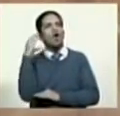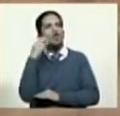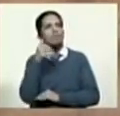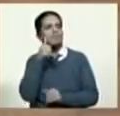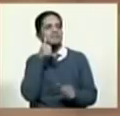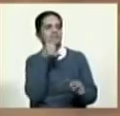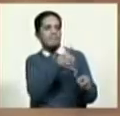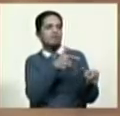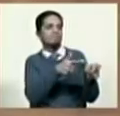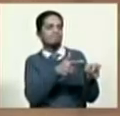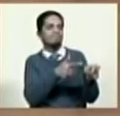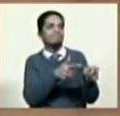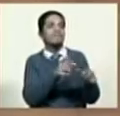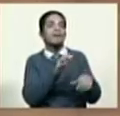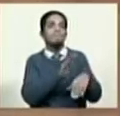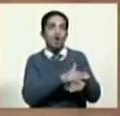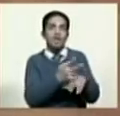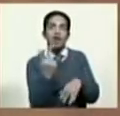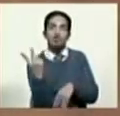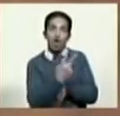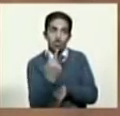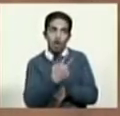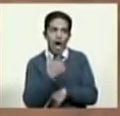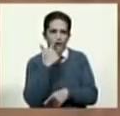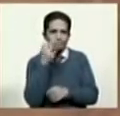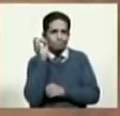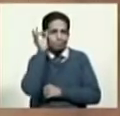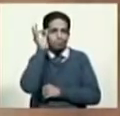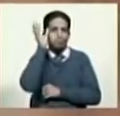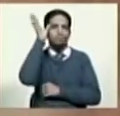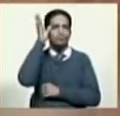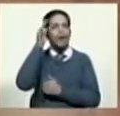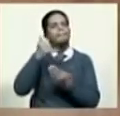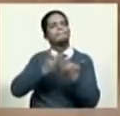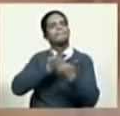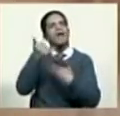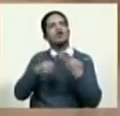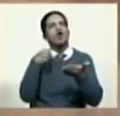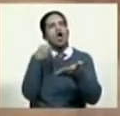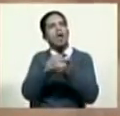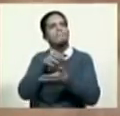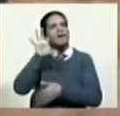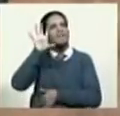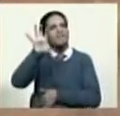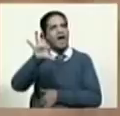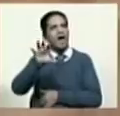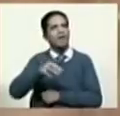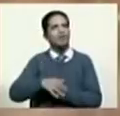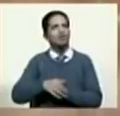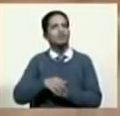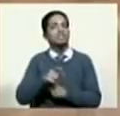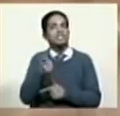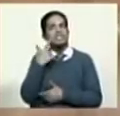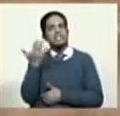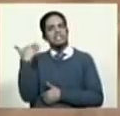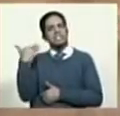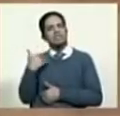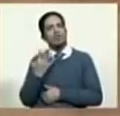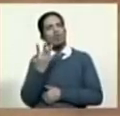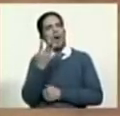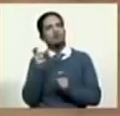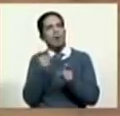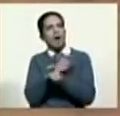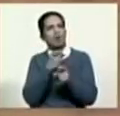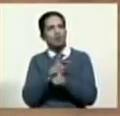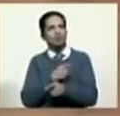se estaba fraguando un golpe de Estado y también un magnicidio contra su persona, que ocurrió exactamente el 4 de agosto, detallando algunos